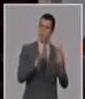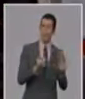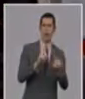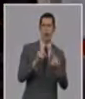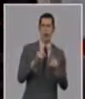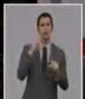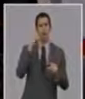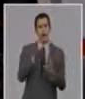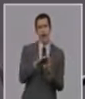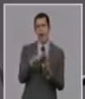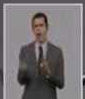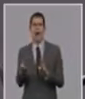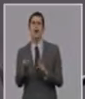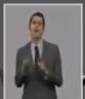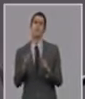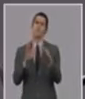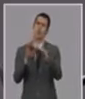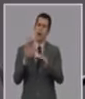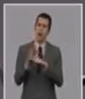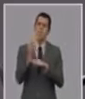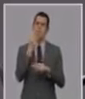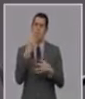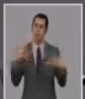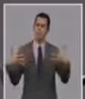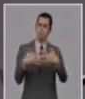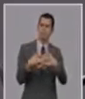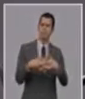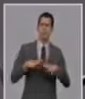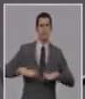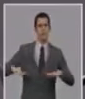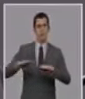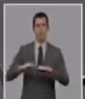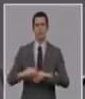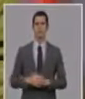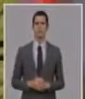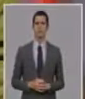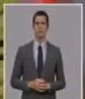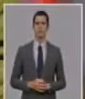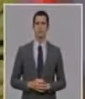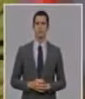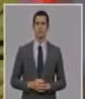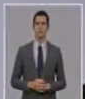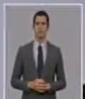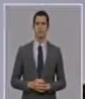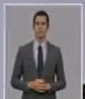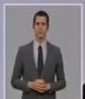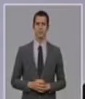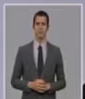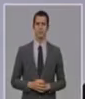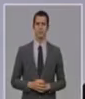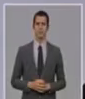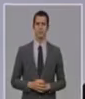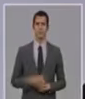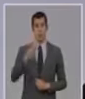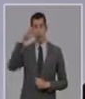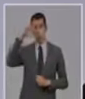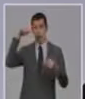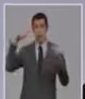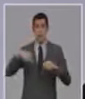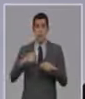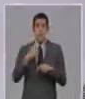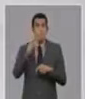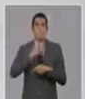fueron fortalezas que permitieron que Cuba Debate apareciera otra vez entre los 10 términos más buscados y consultados en